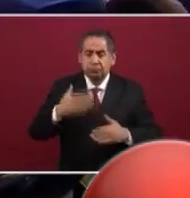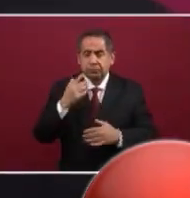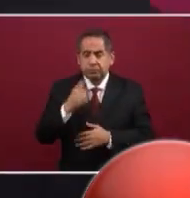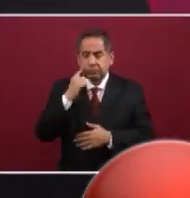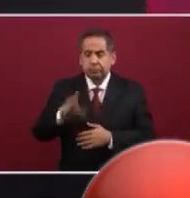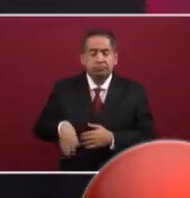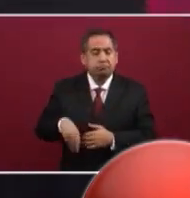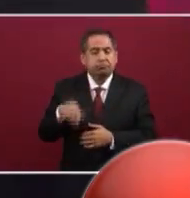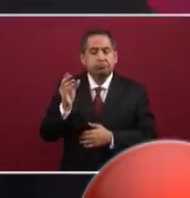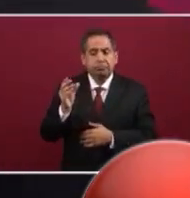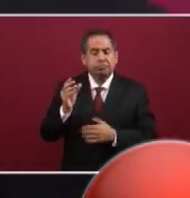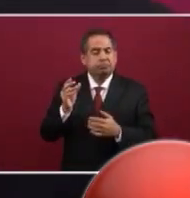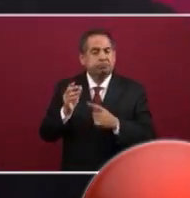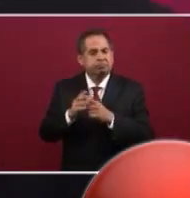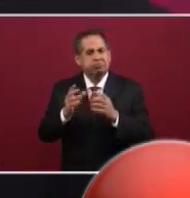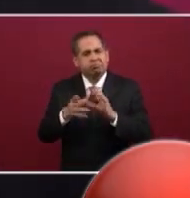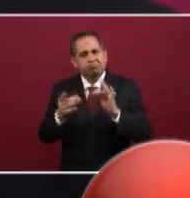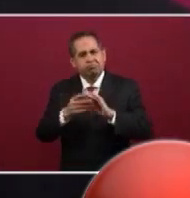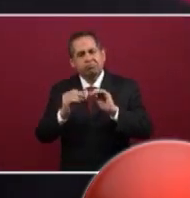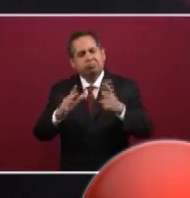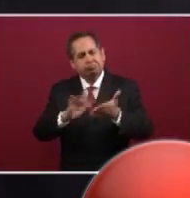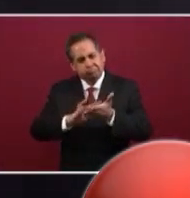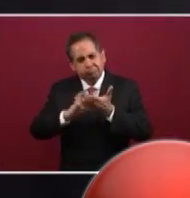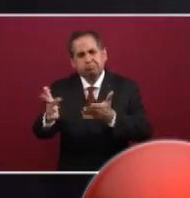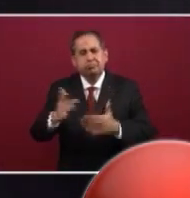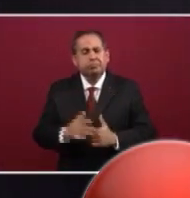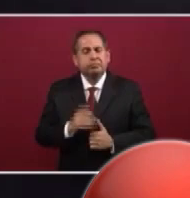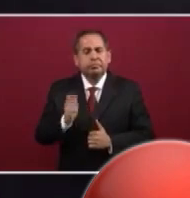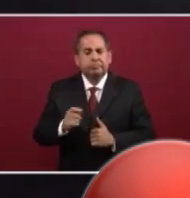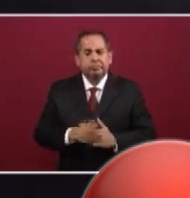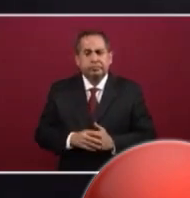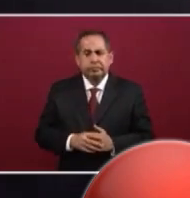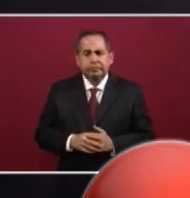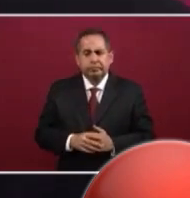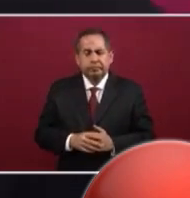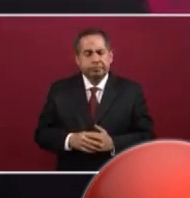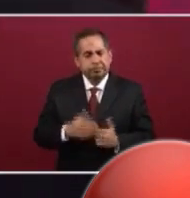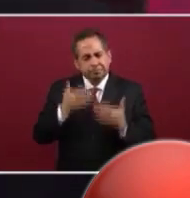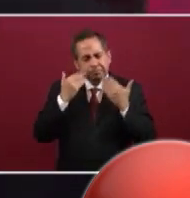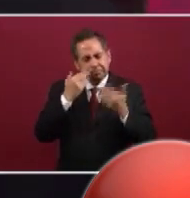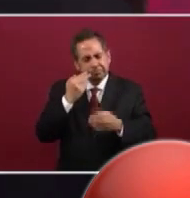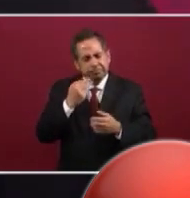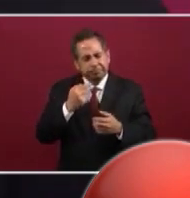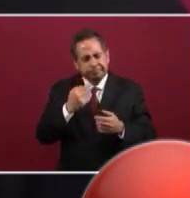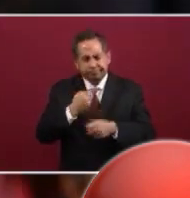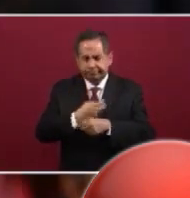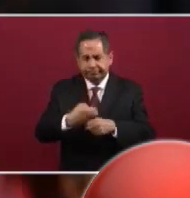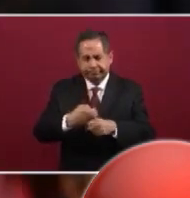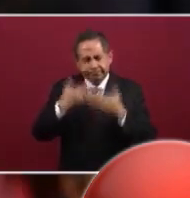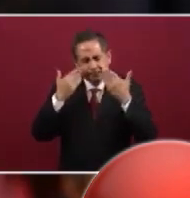tengo muchísimas palabras para agradecer el gesto que han tenido conmigo.